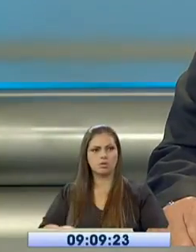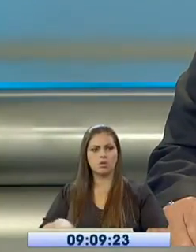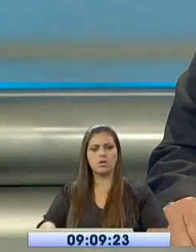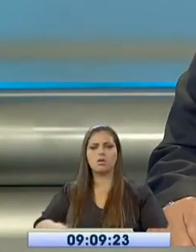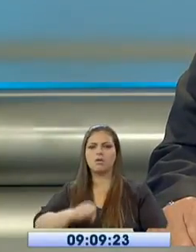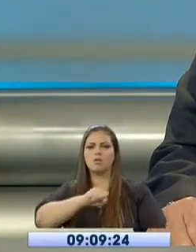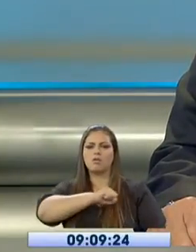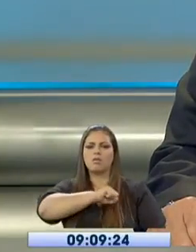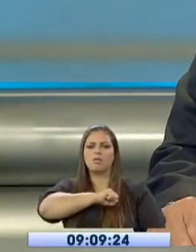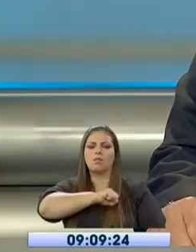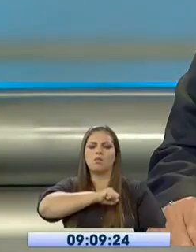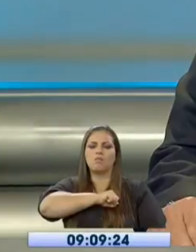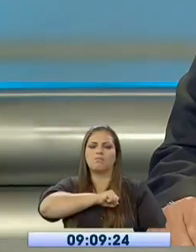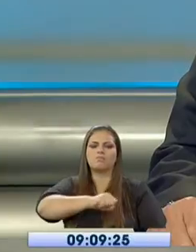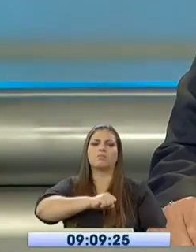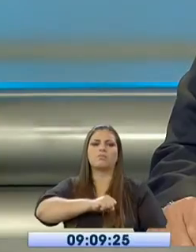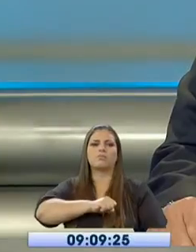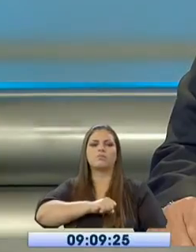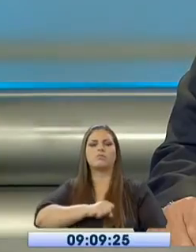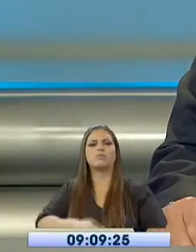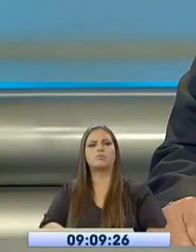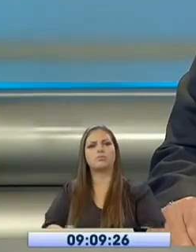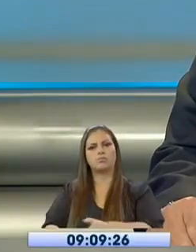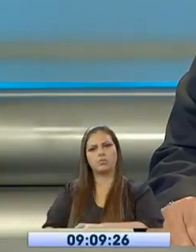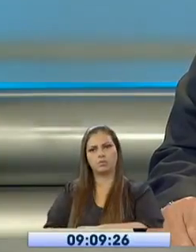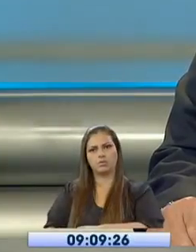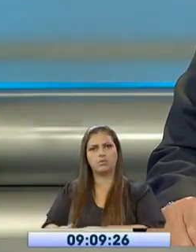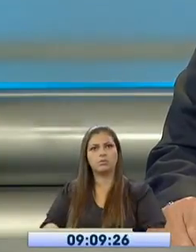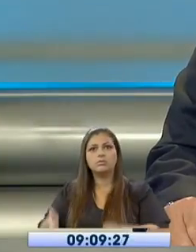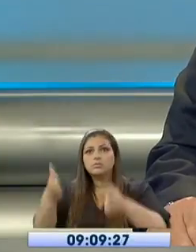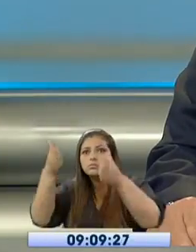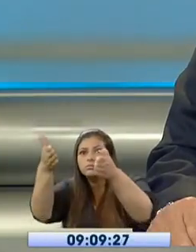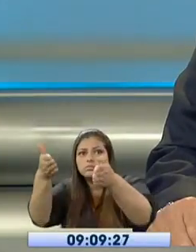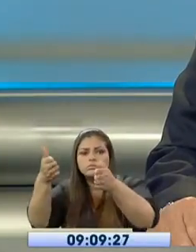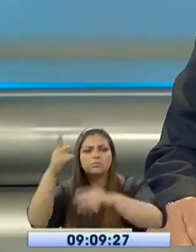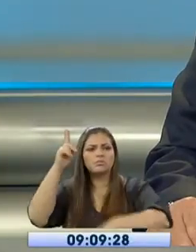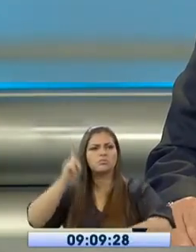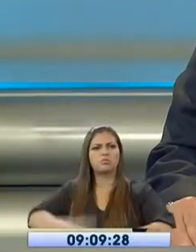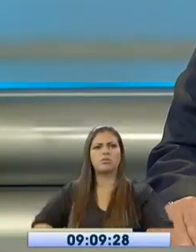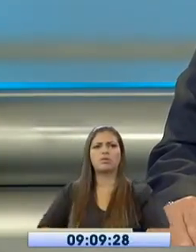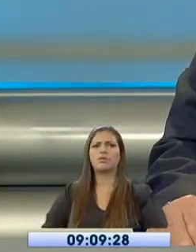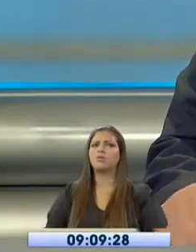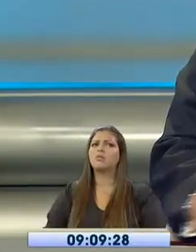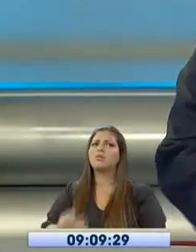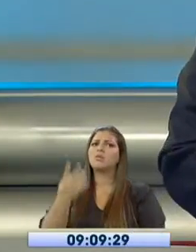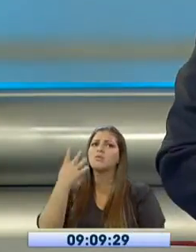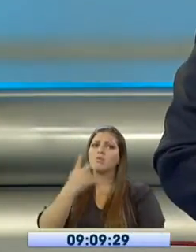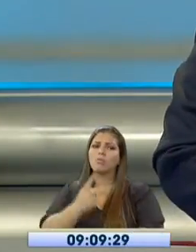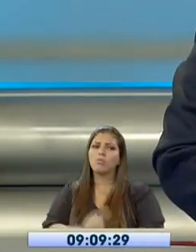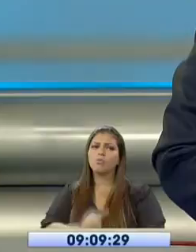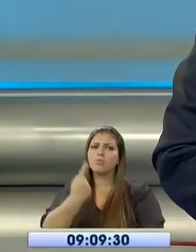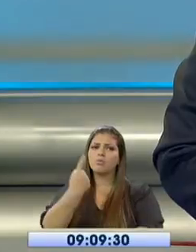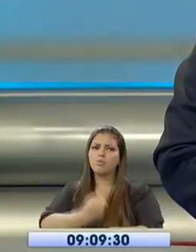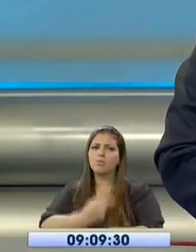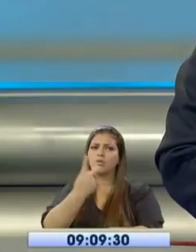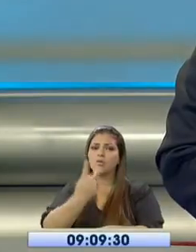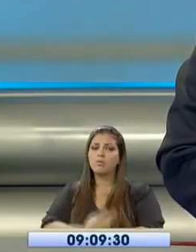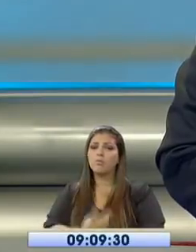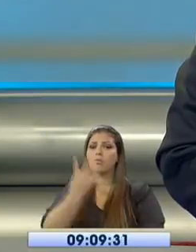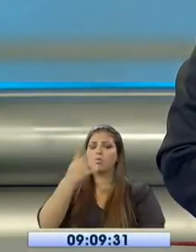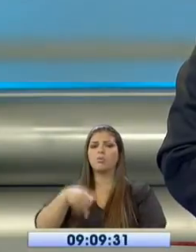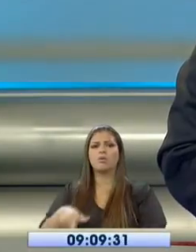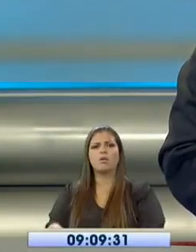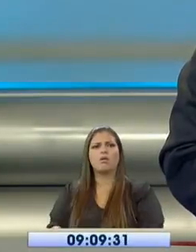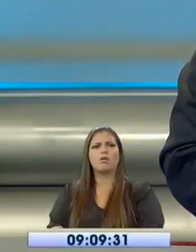4 días sin ser sepultada por falta de recursos económicos. Sus 2 hijos apelan a la solidaridad de las personas